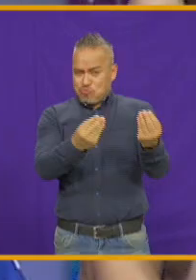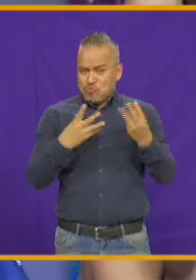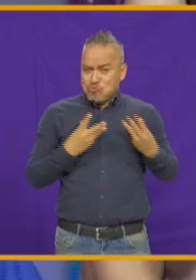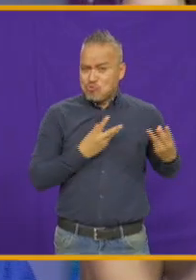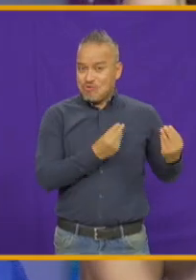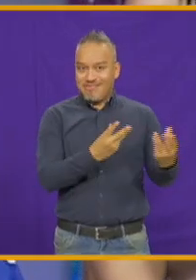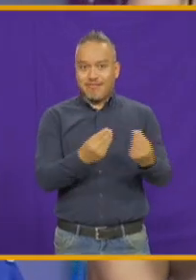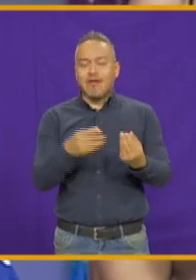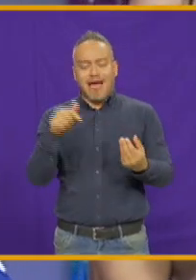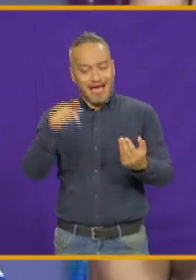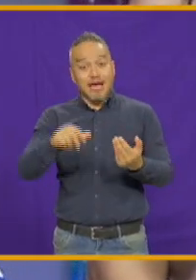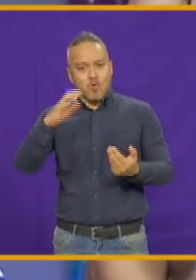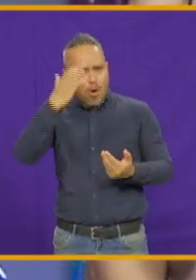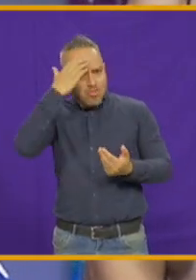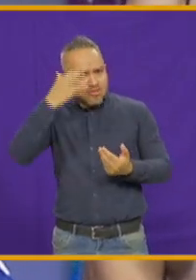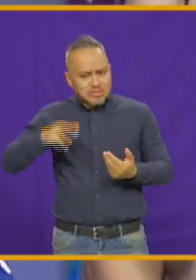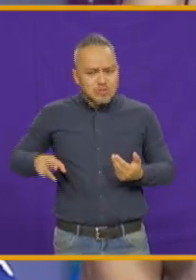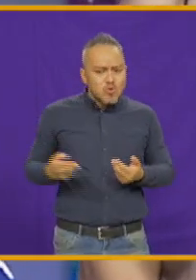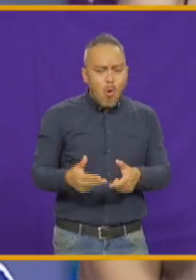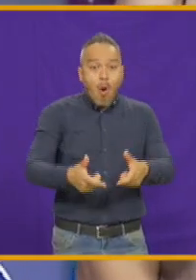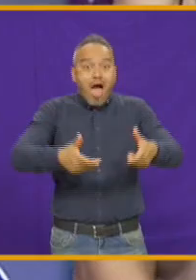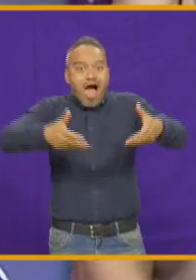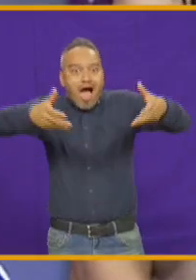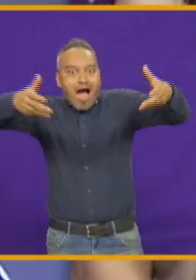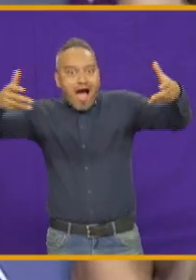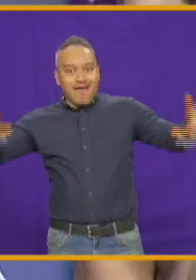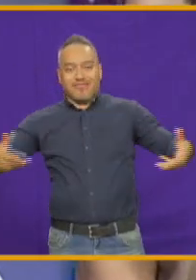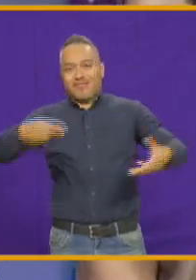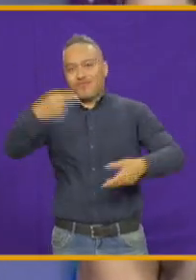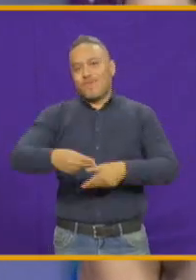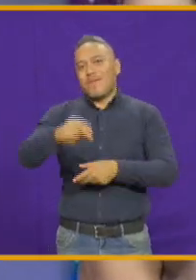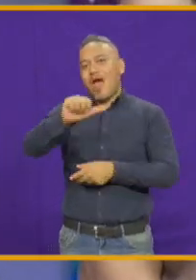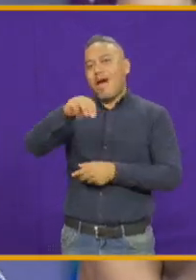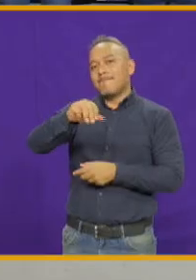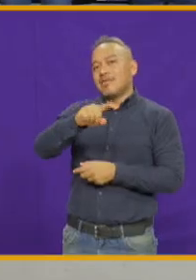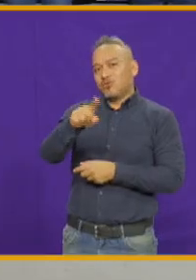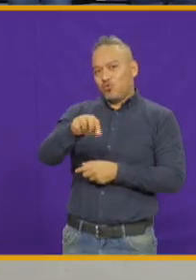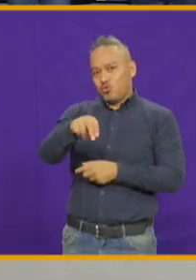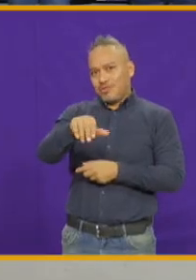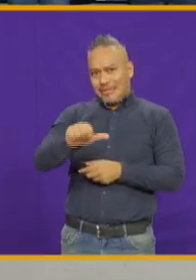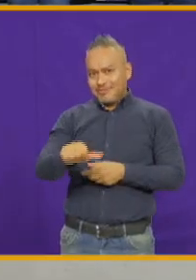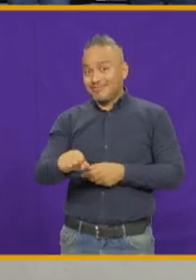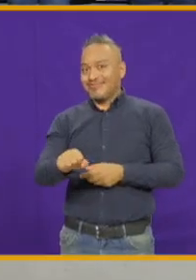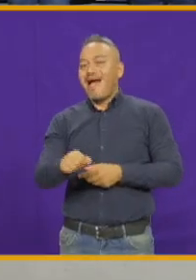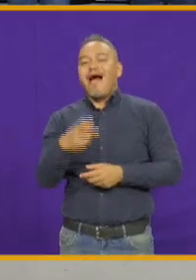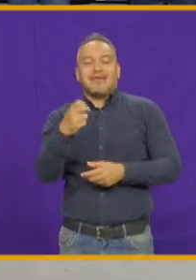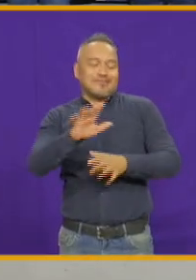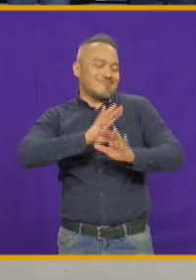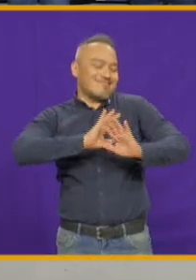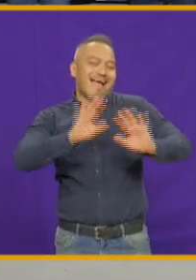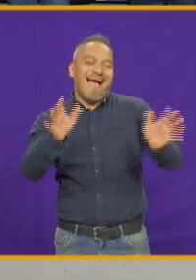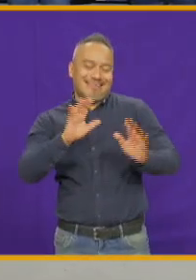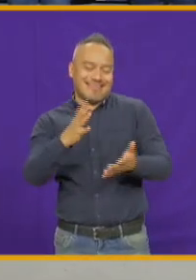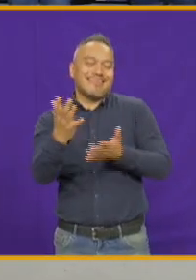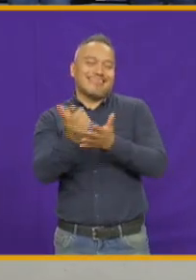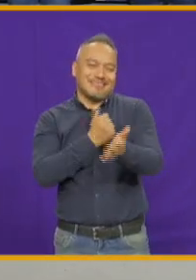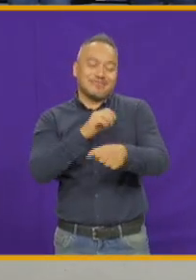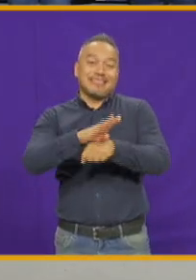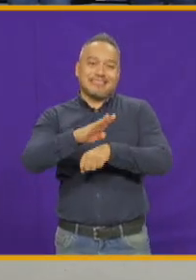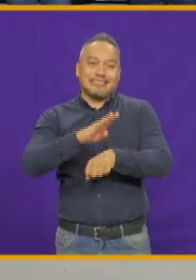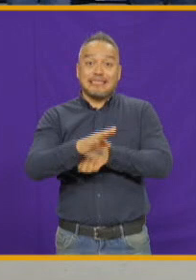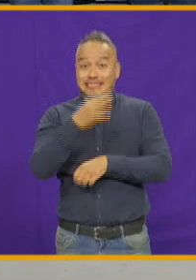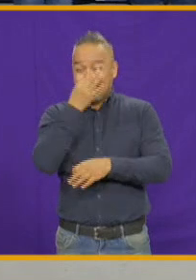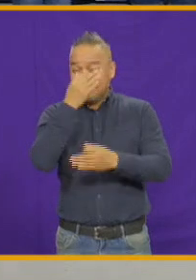imagínate esa selva maravillosa y Bueno ahí está la respuesta y estamos a punto de despedir el programa pero también queremos